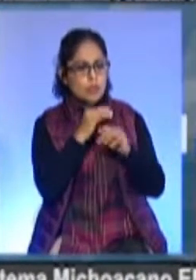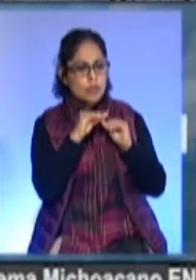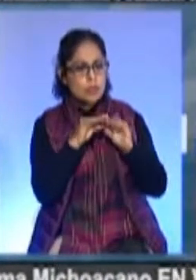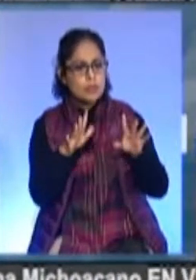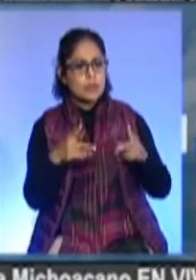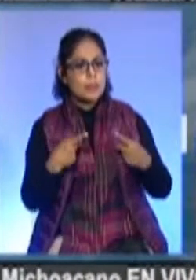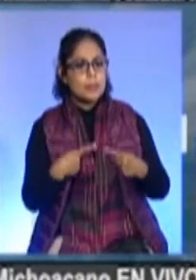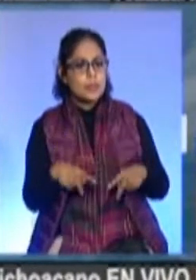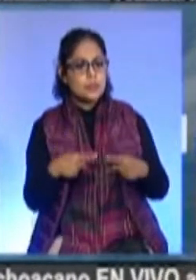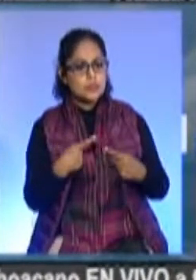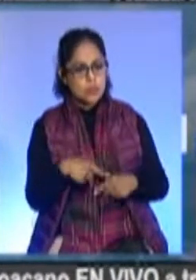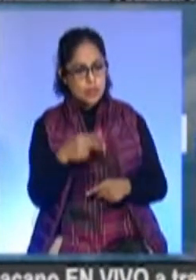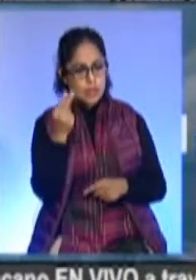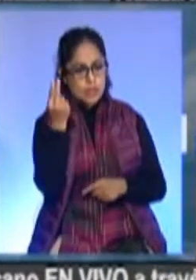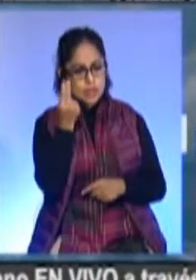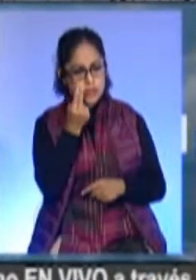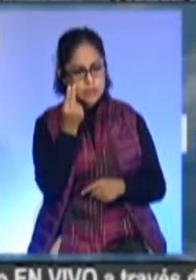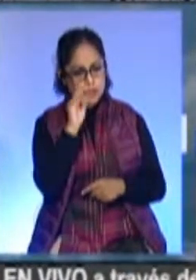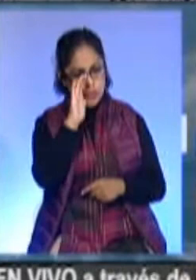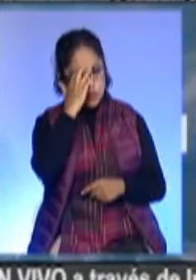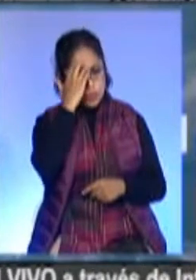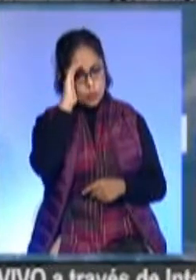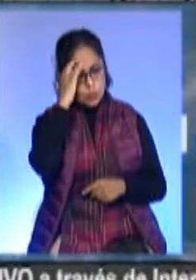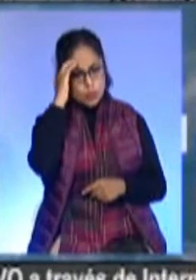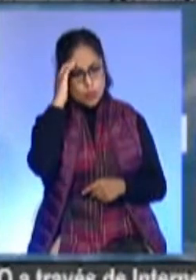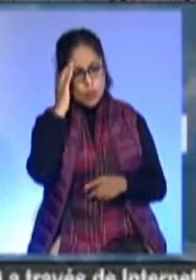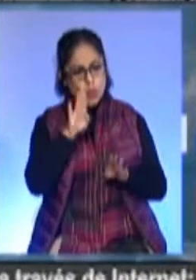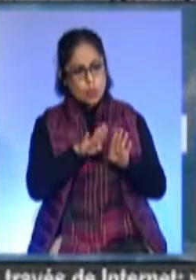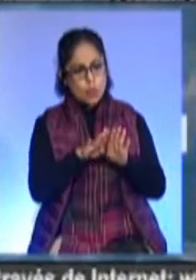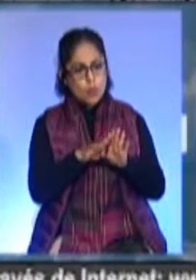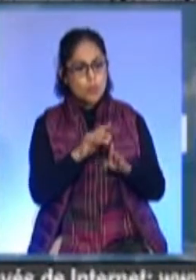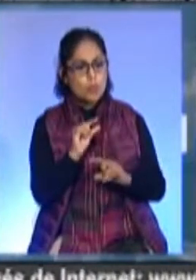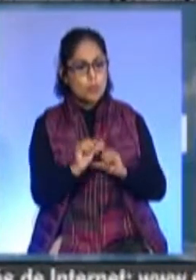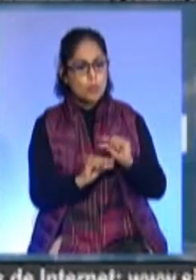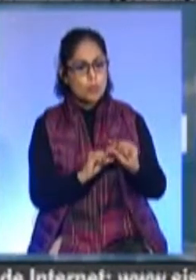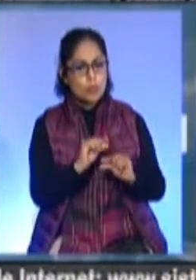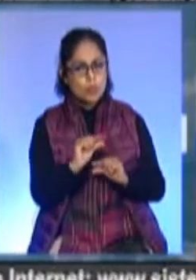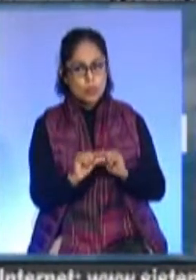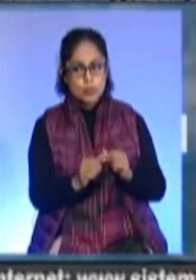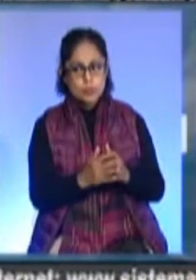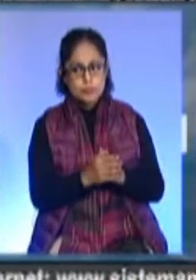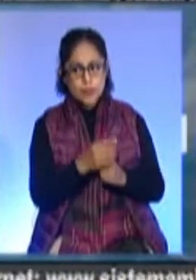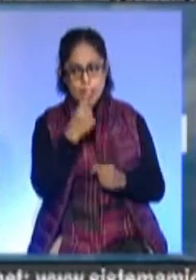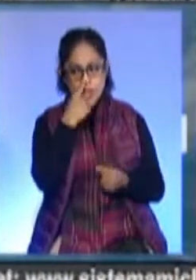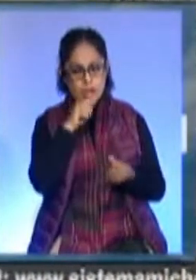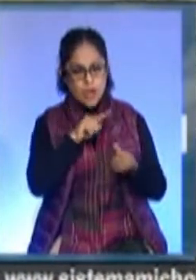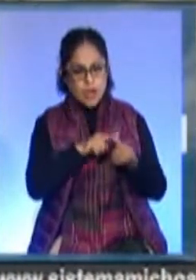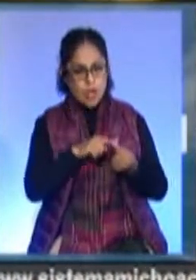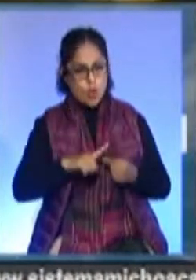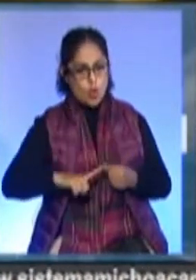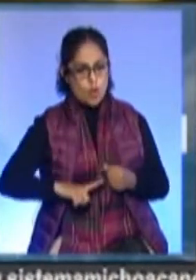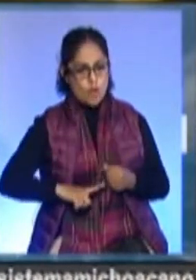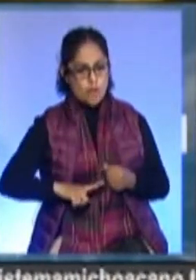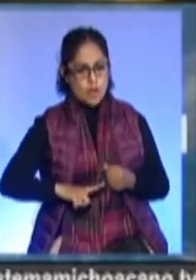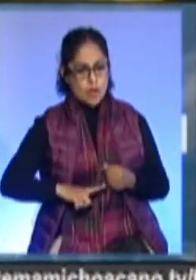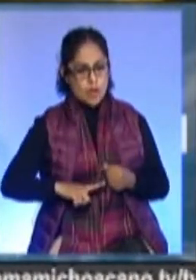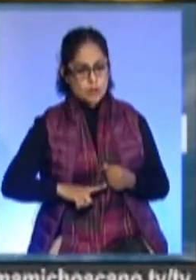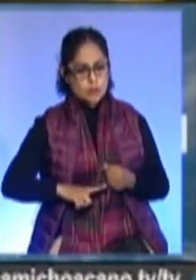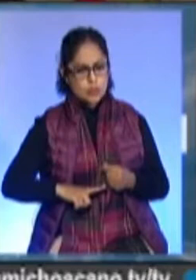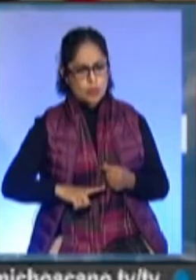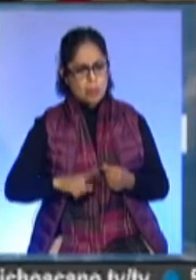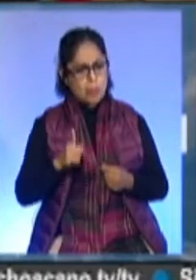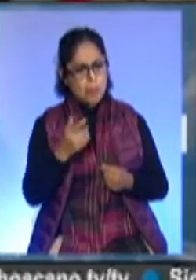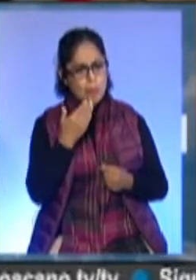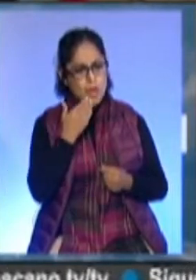gente requiere ir conociendo poco a poco. Es un mundo de información, pero creo que el gobernador ha encontrado los canales correctos para